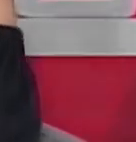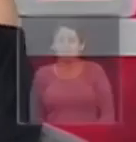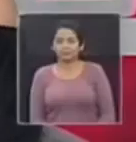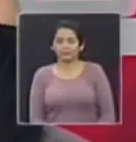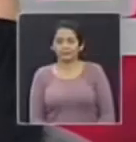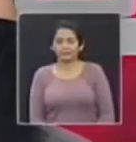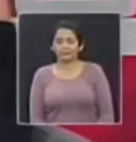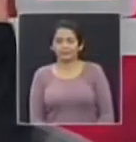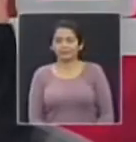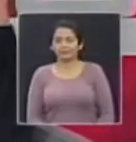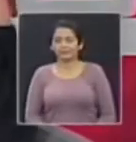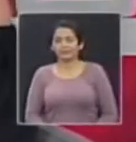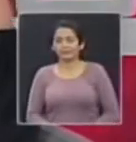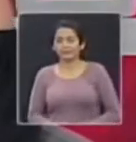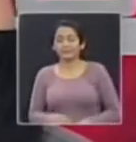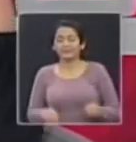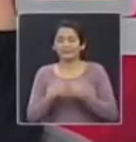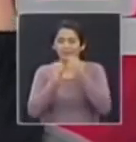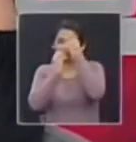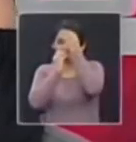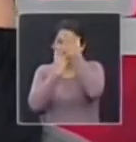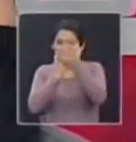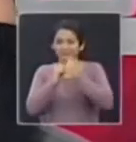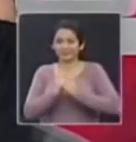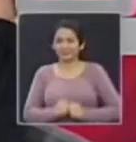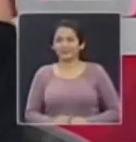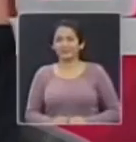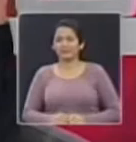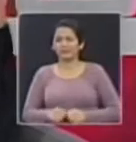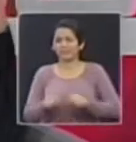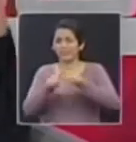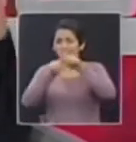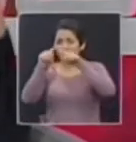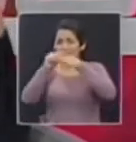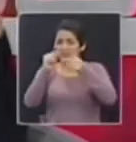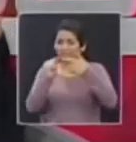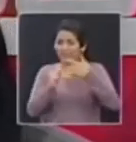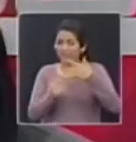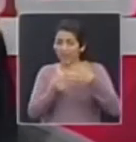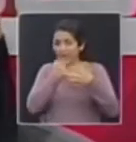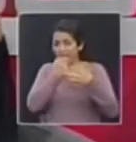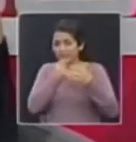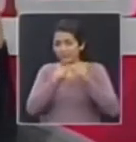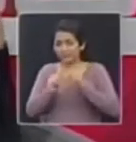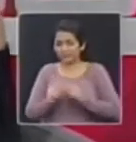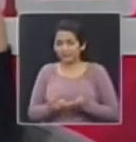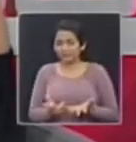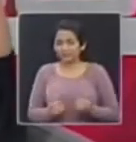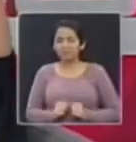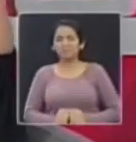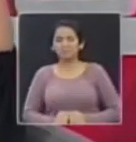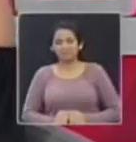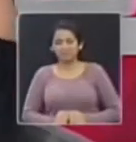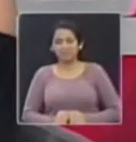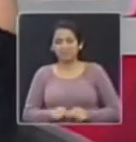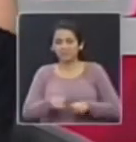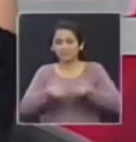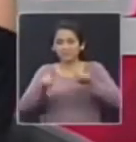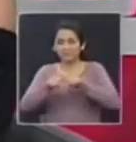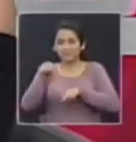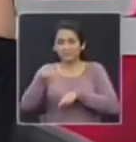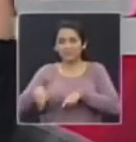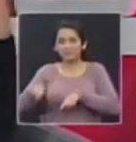Estamos de regreso, macarrones, pirineos, negritos, alfajores, cupcakes, tartas, florentinas son algunas de las opciones que